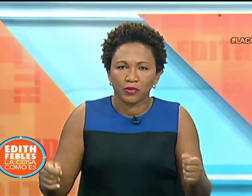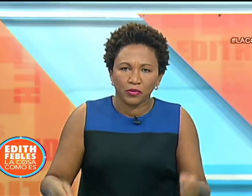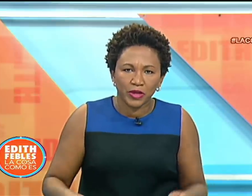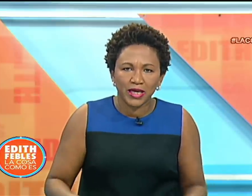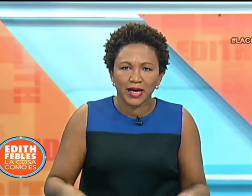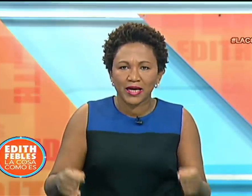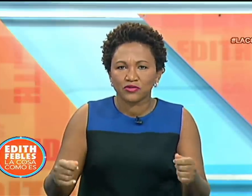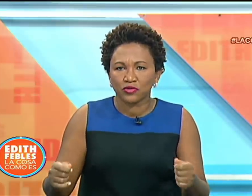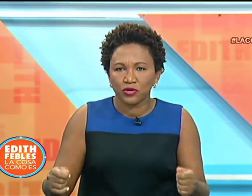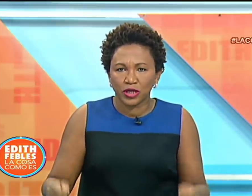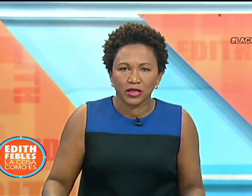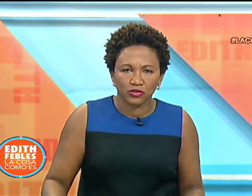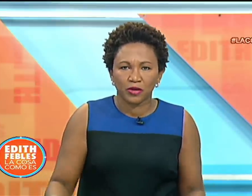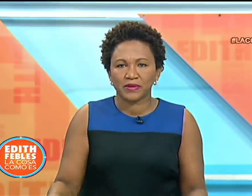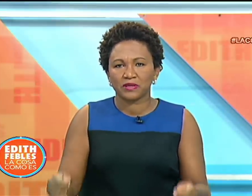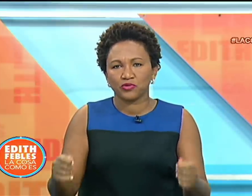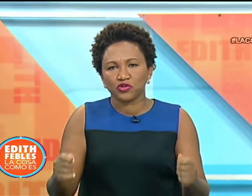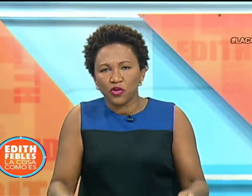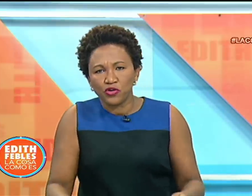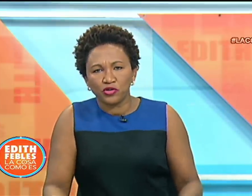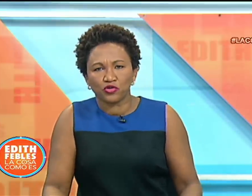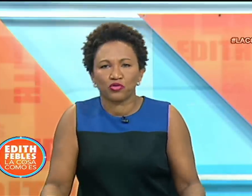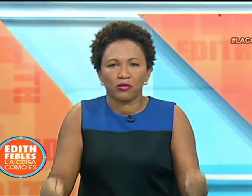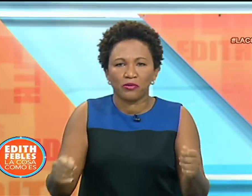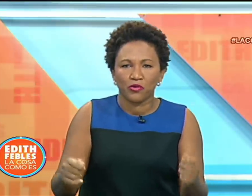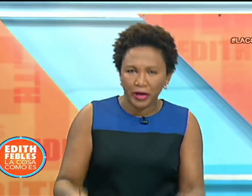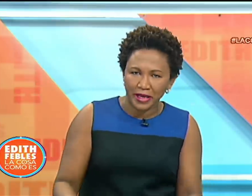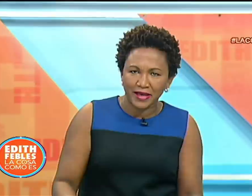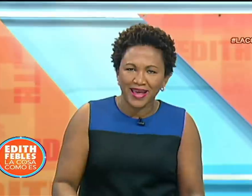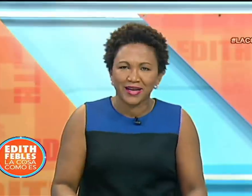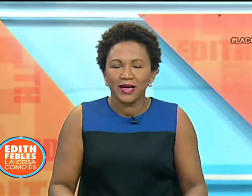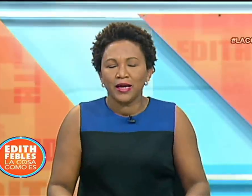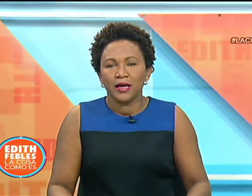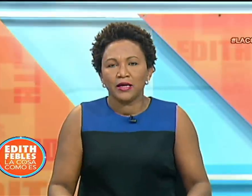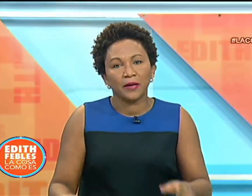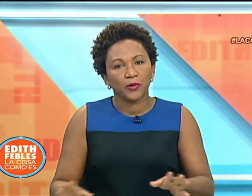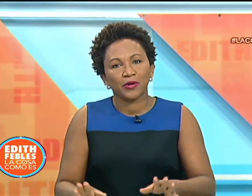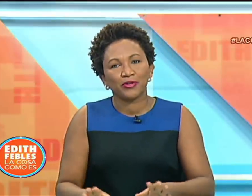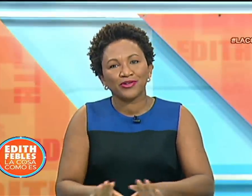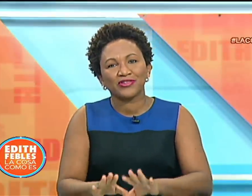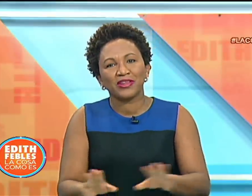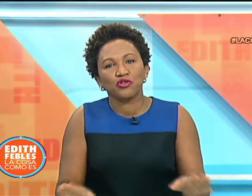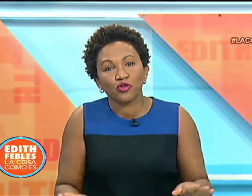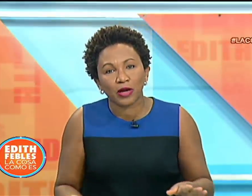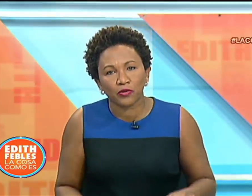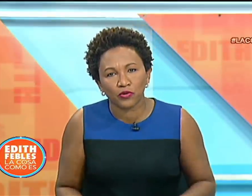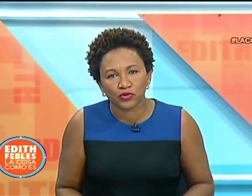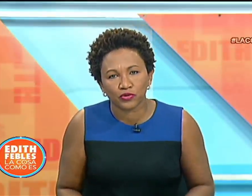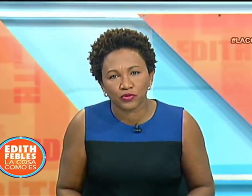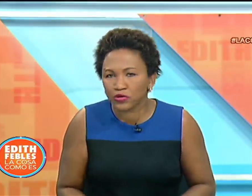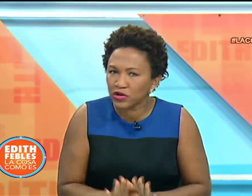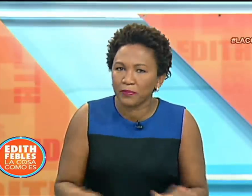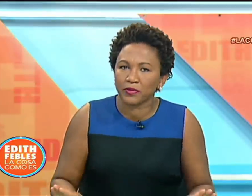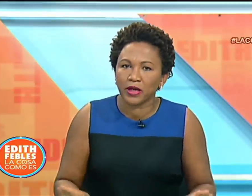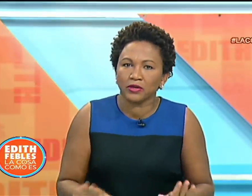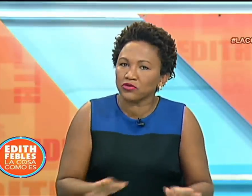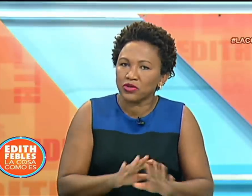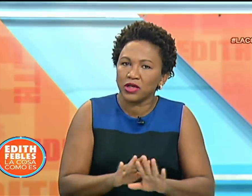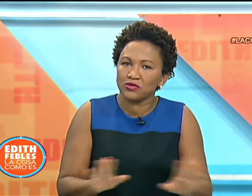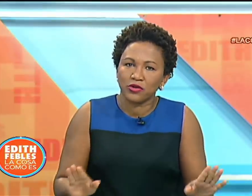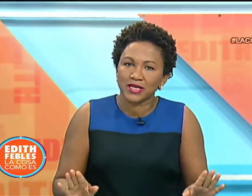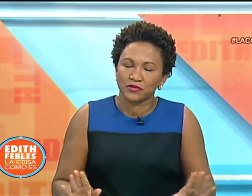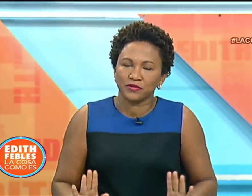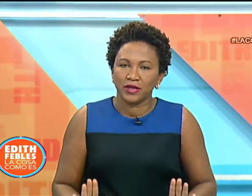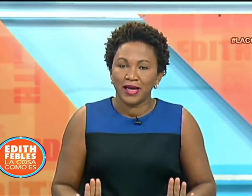la procuraduría esto y la directora de persecución, y nosotros hablamos con ella ayer, y el procurador dice, ni yo la conozco, no sé por qué.